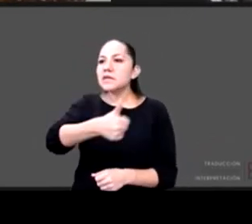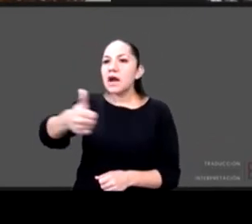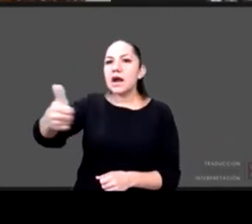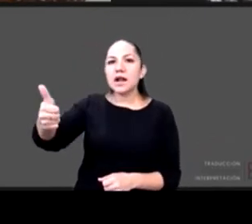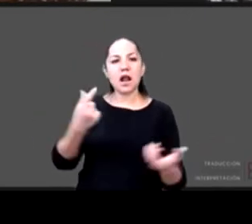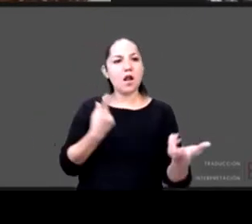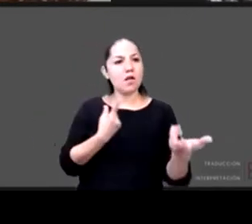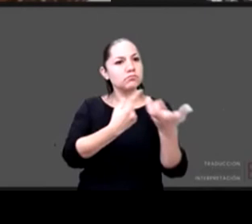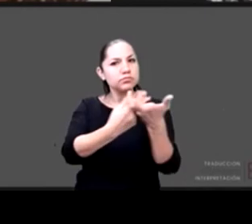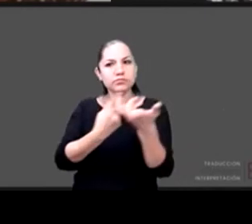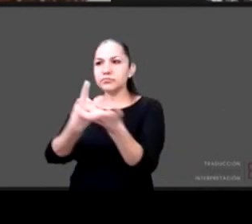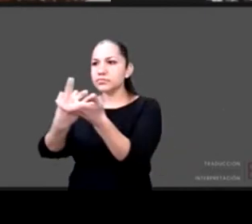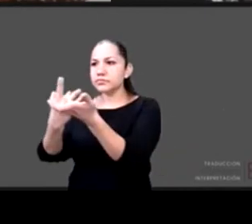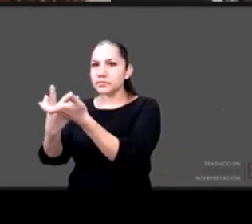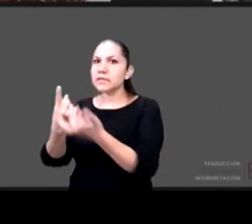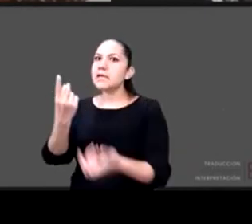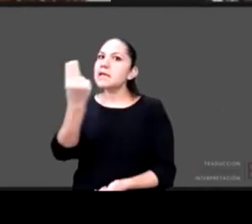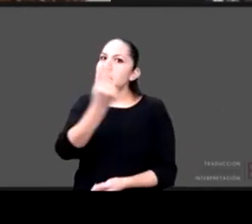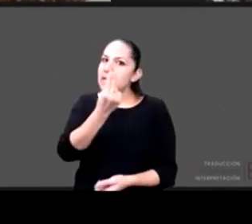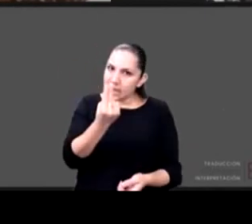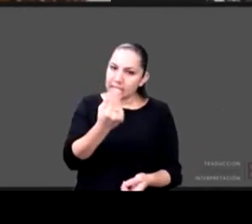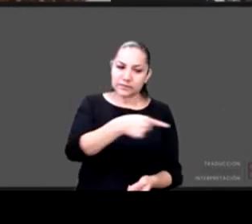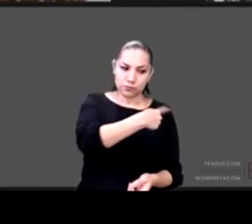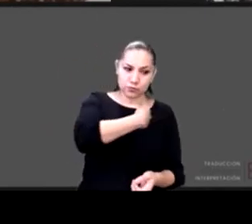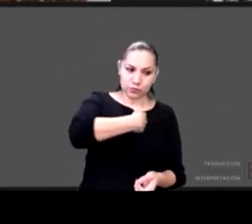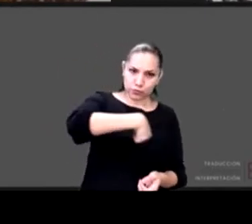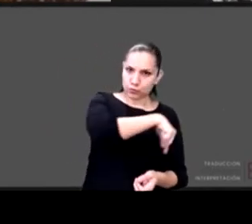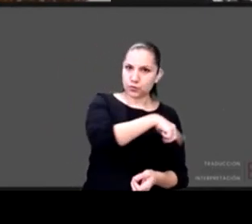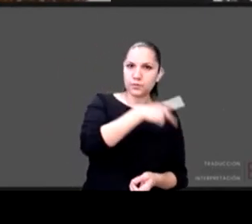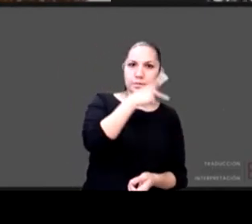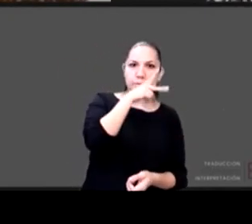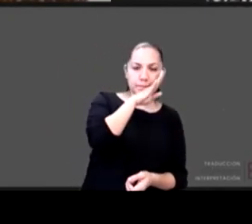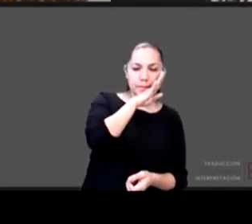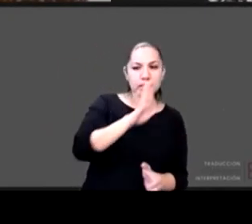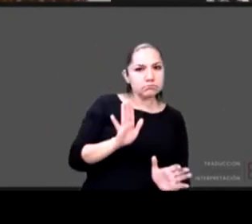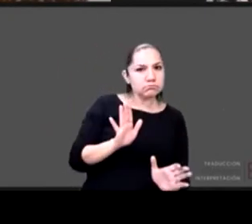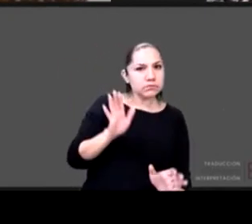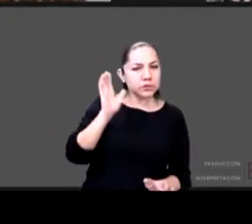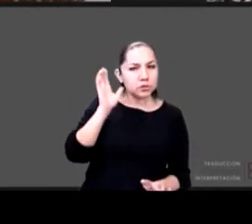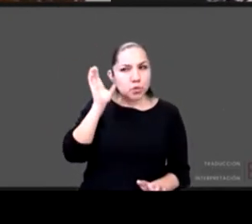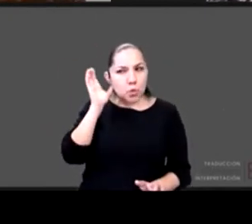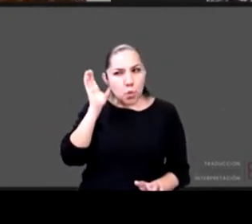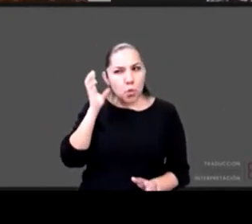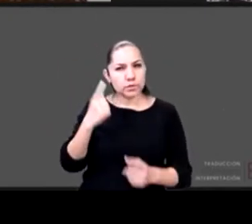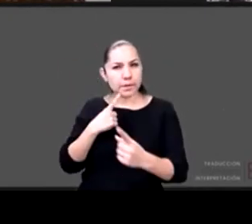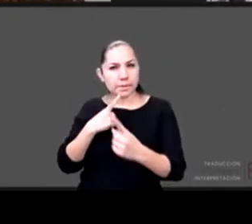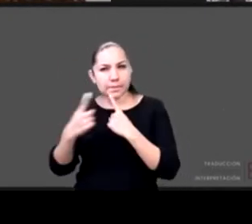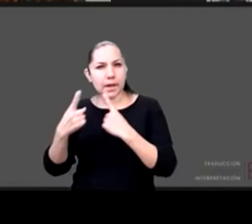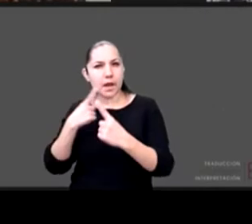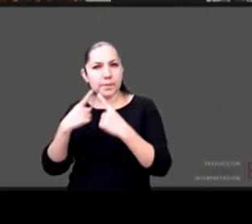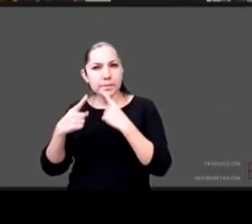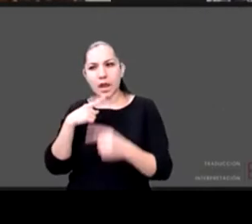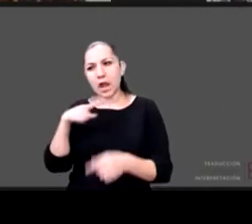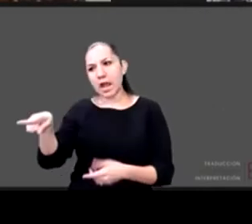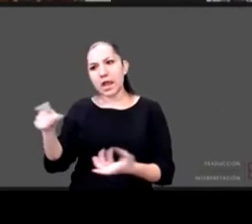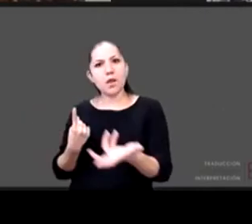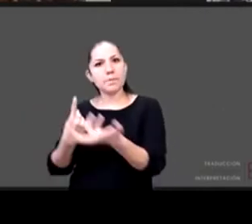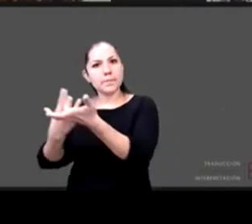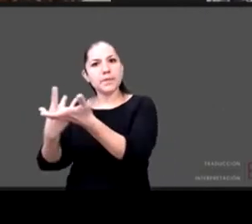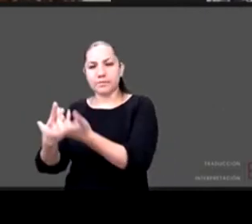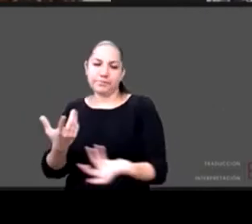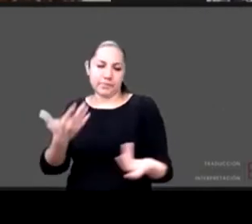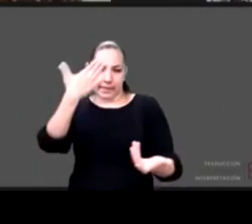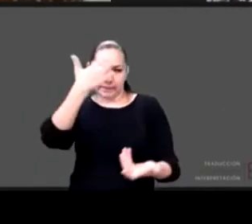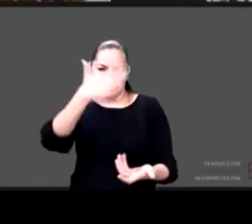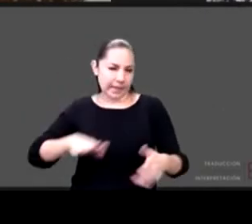escucha y mucha empatía. En CERAC usamos unos valores muy, muy bonitos, ¿no? Que tienen hasta dibujitos, y siempre les decimos,